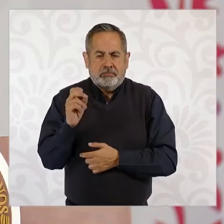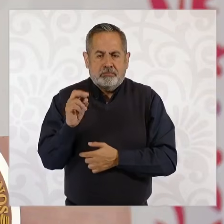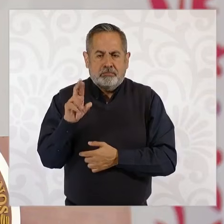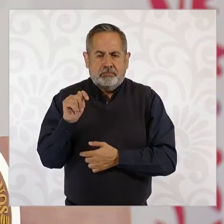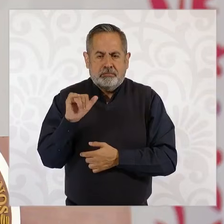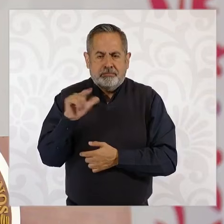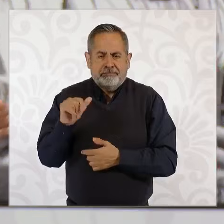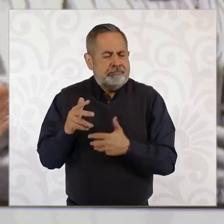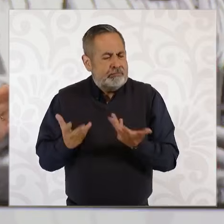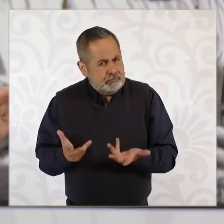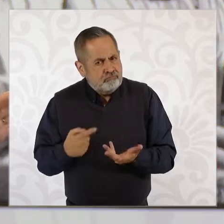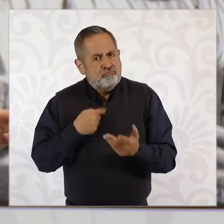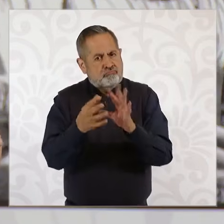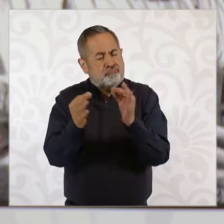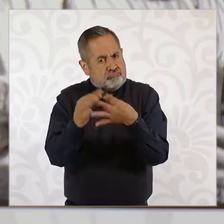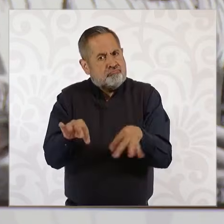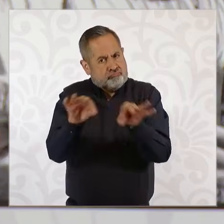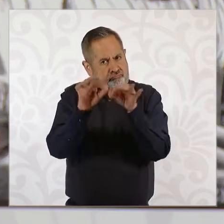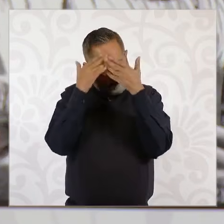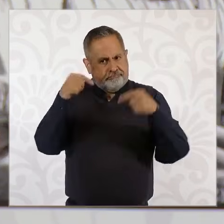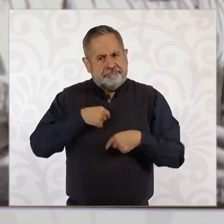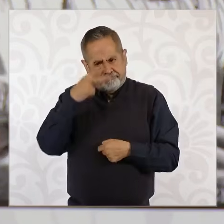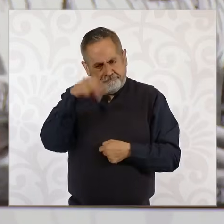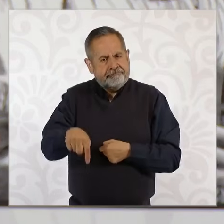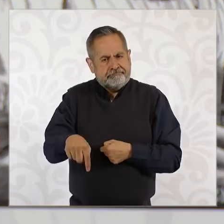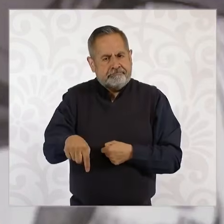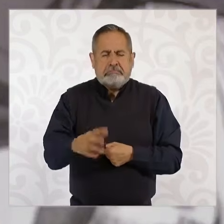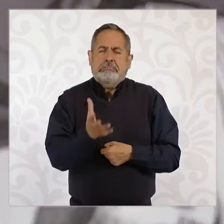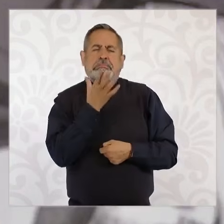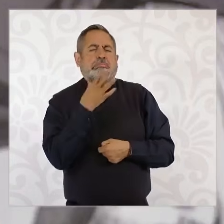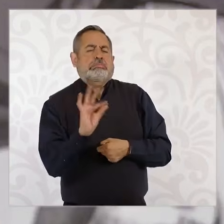Presidenta. Entonces, todo esto es muy importante para México, no es menor,